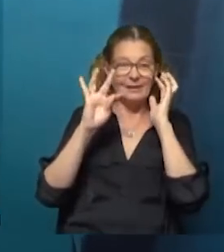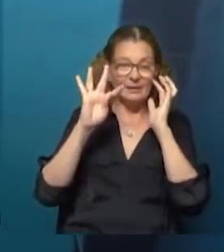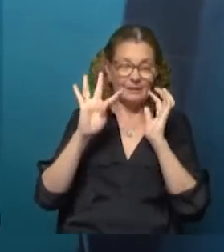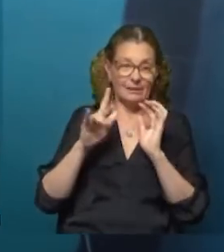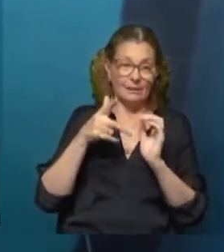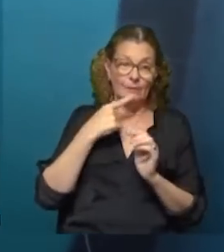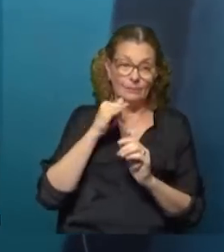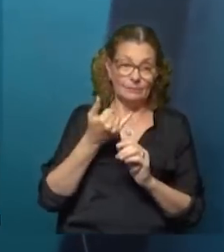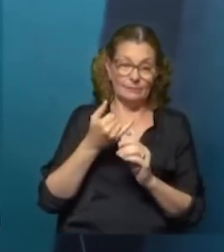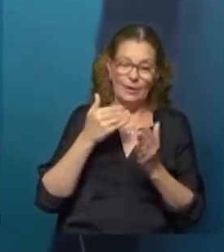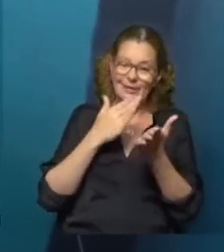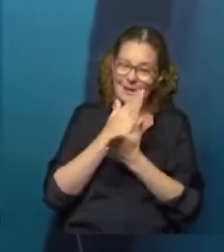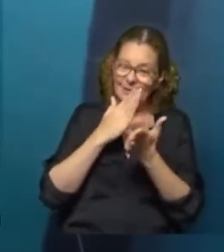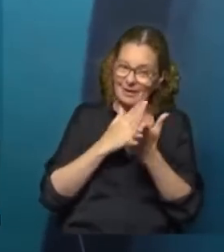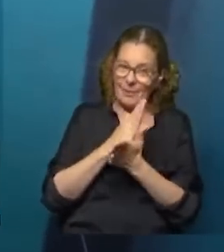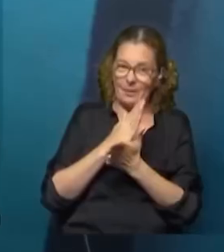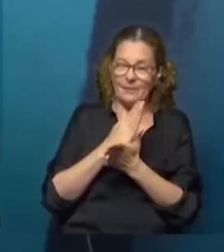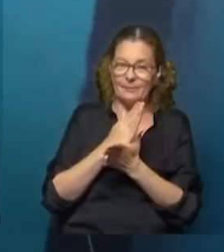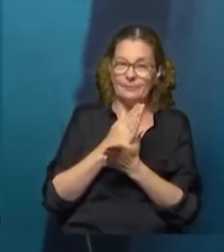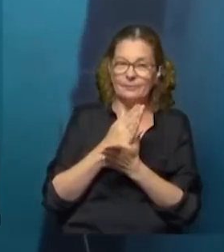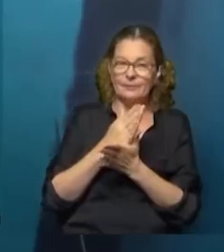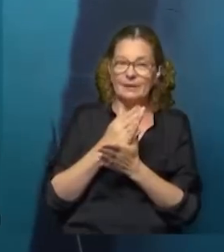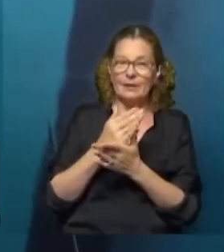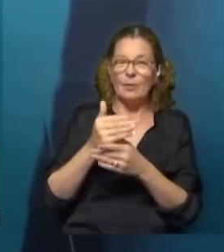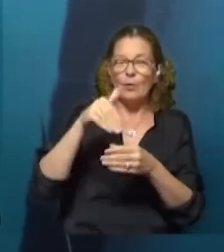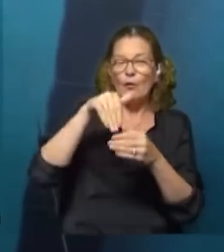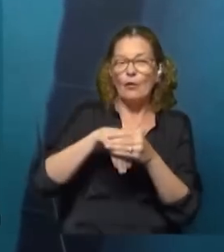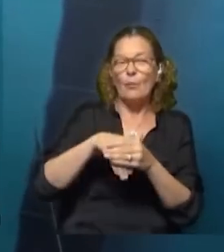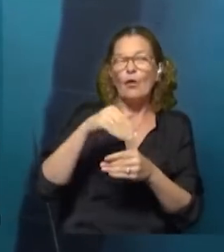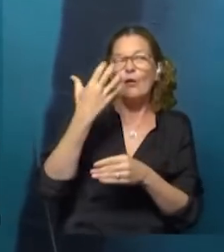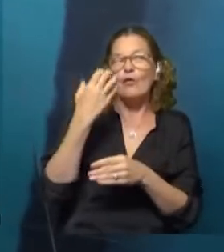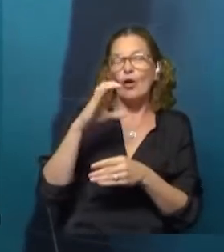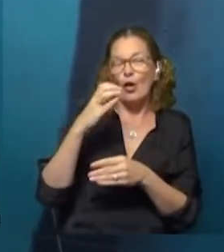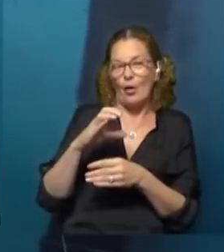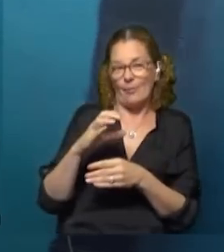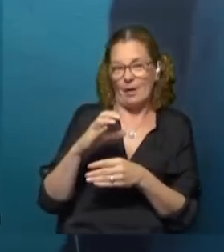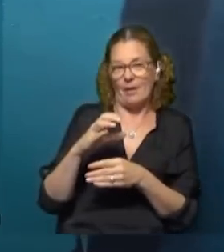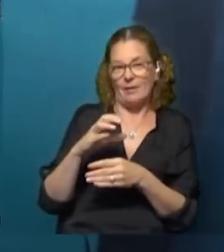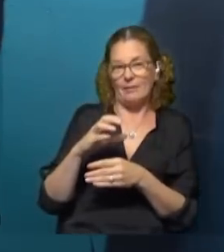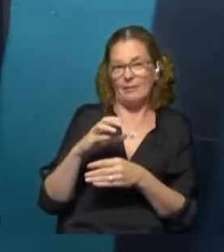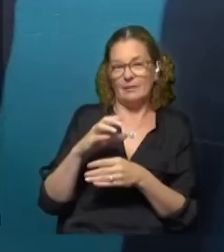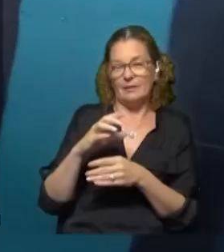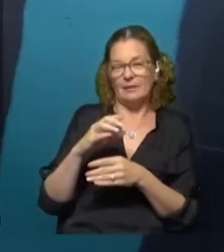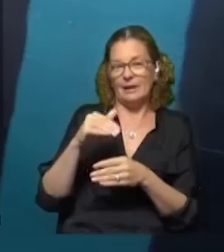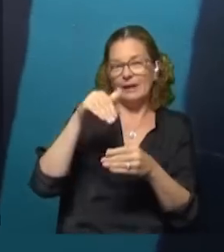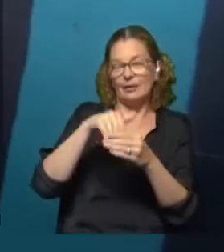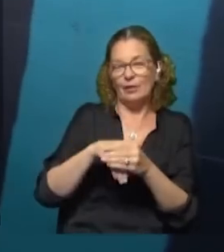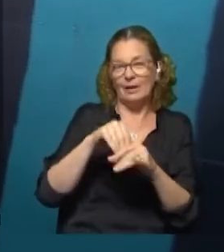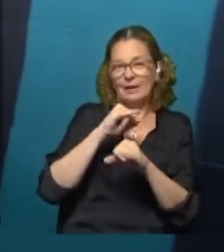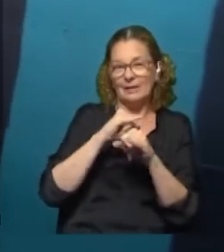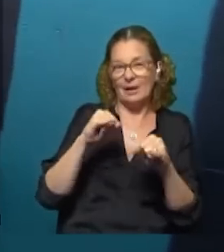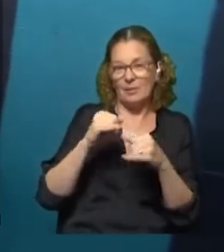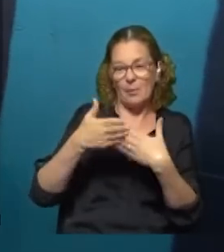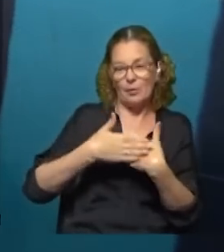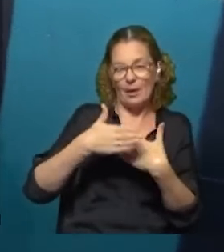un ejemplo sistemático el referéndum en Colombia elecciones que terminan mucho